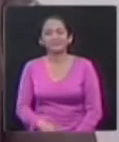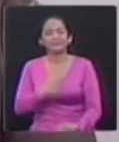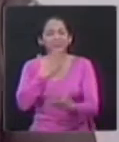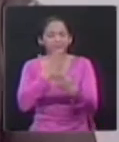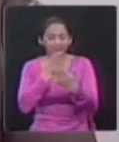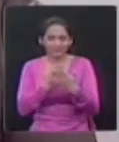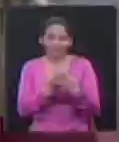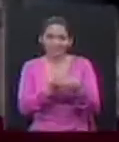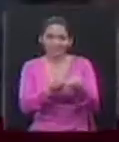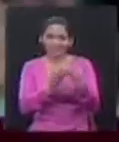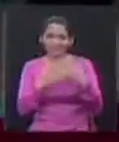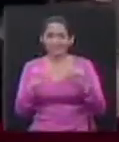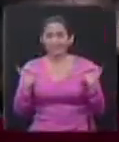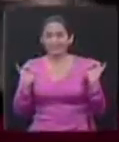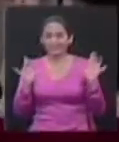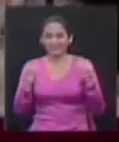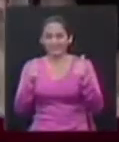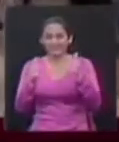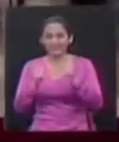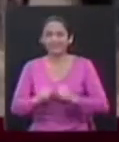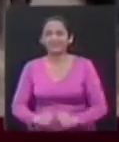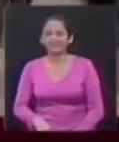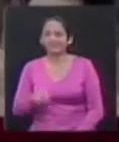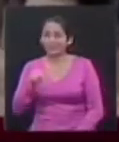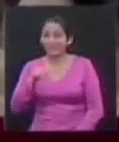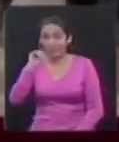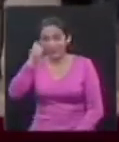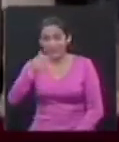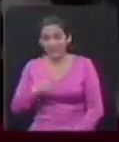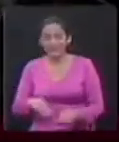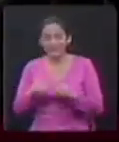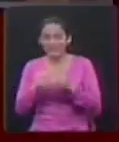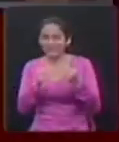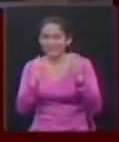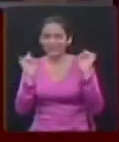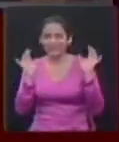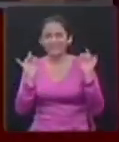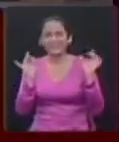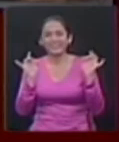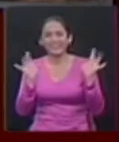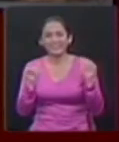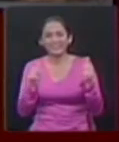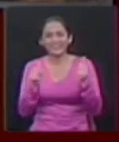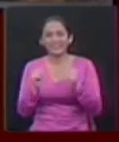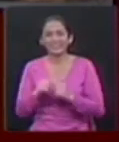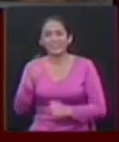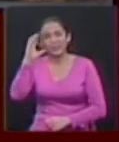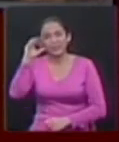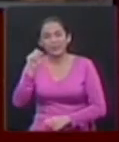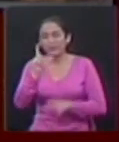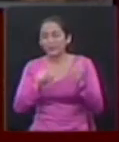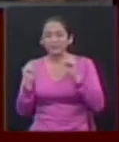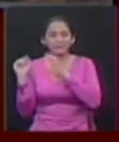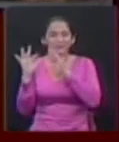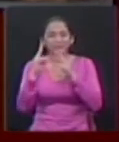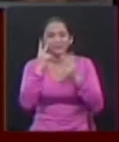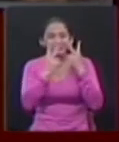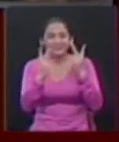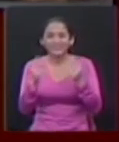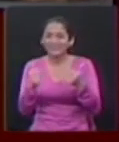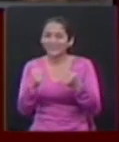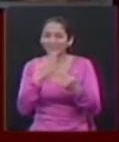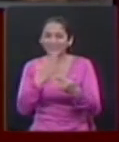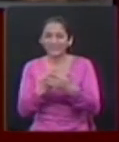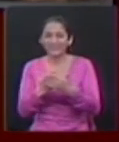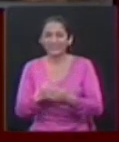habernos acompañado, sí, éxitos, que les vaya de maravilla. Muchísimas hoy y gracias. Mañana en la ópera, y que nuestros amigos de Cuenca pues puedan disfrutar. Gracias por estar aquí.